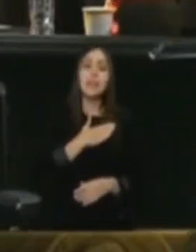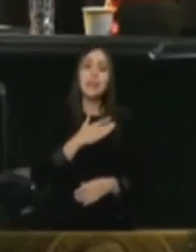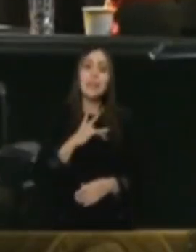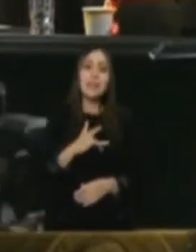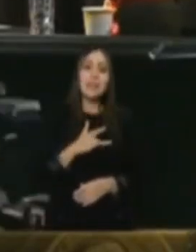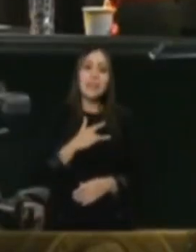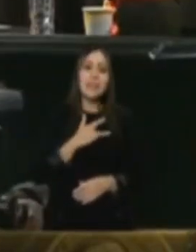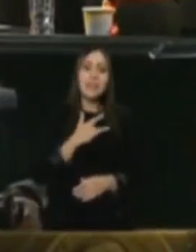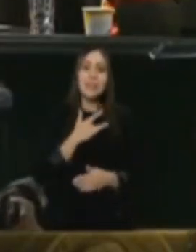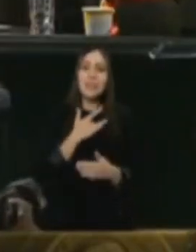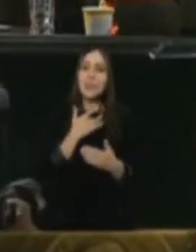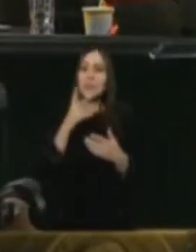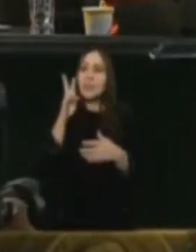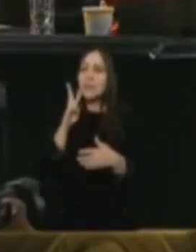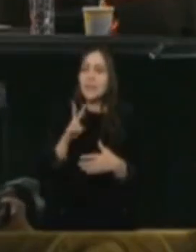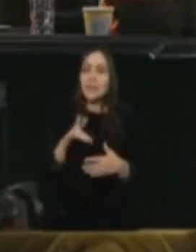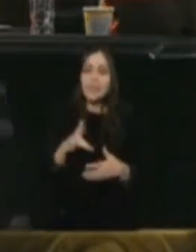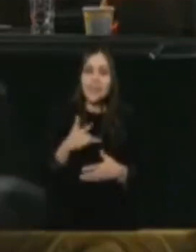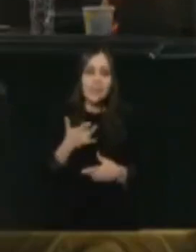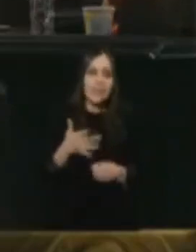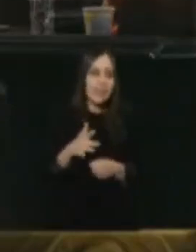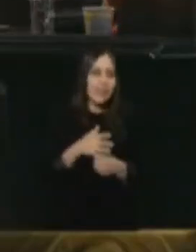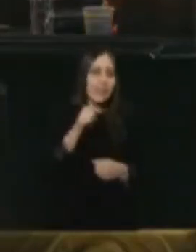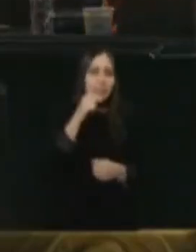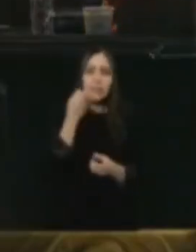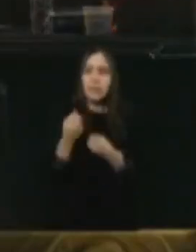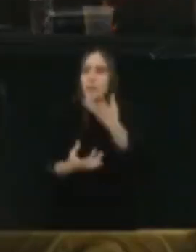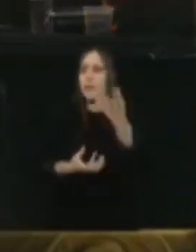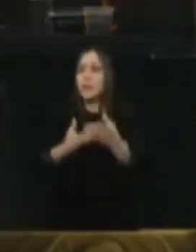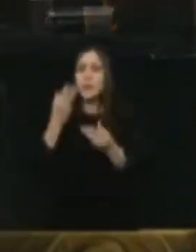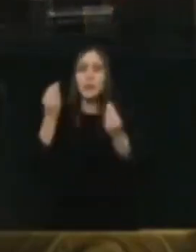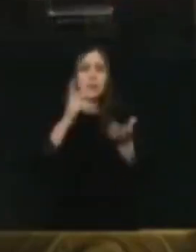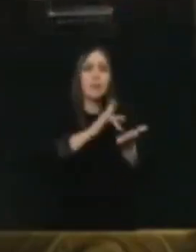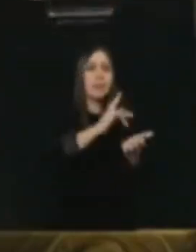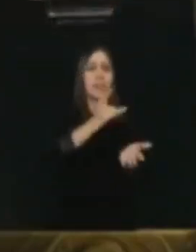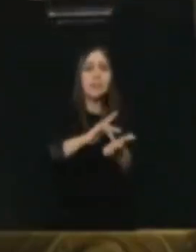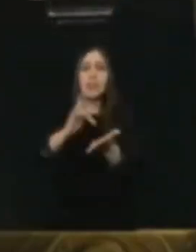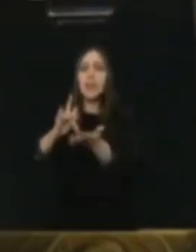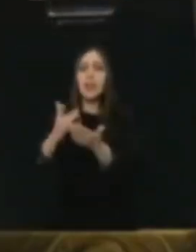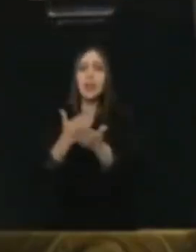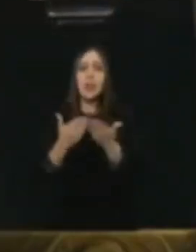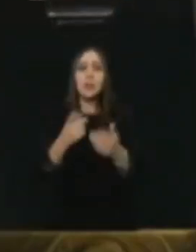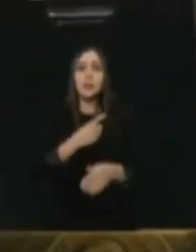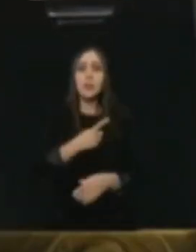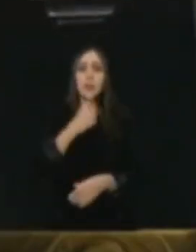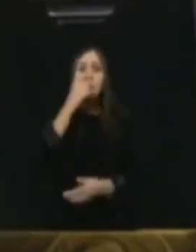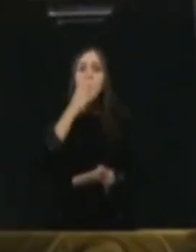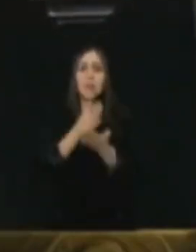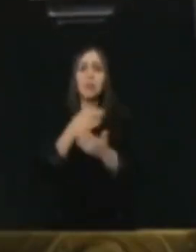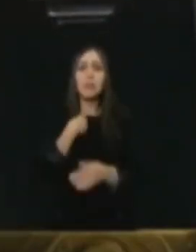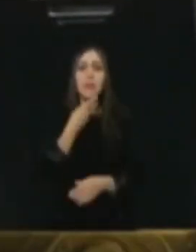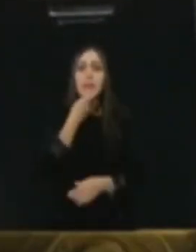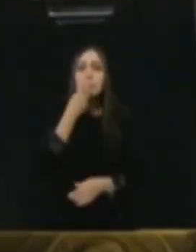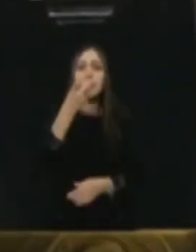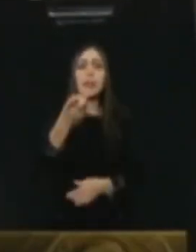tan llena de agradecimiento que solamente puedo decir gracias,